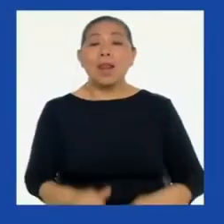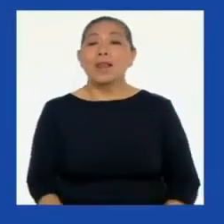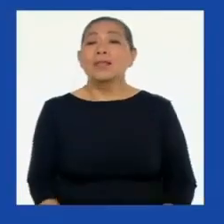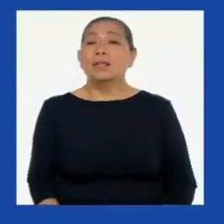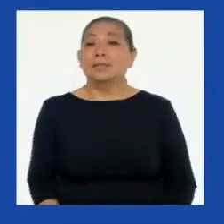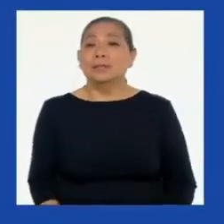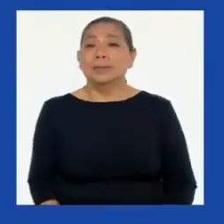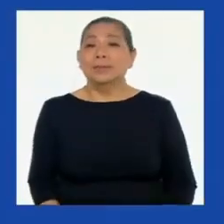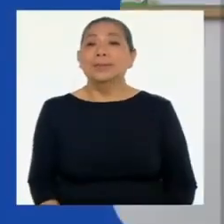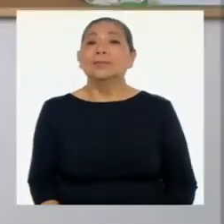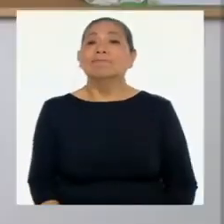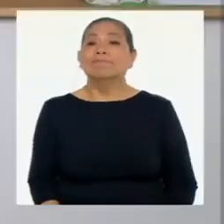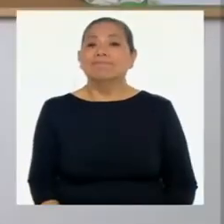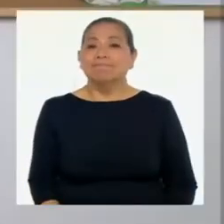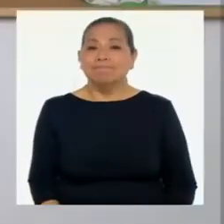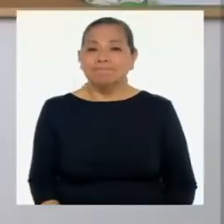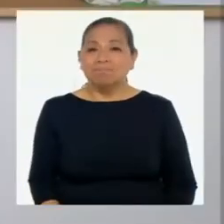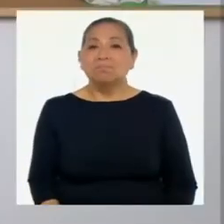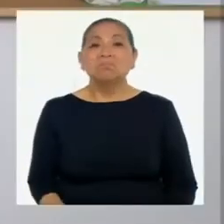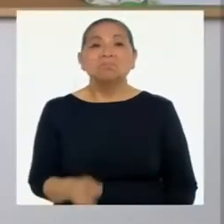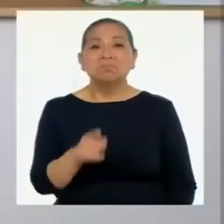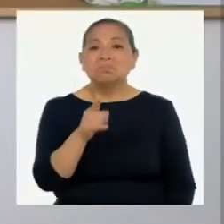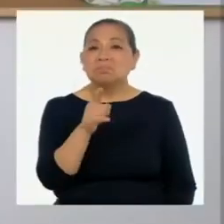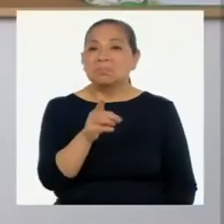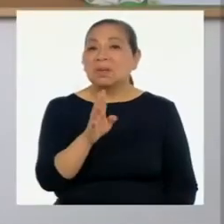género.